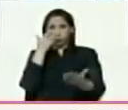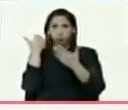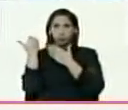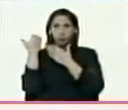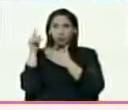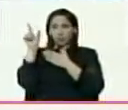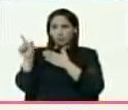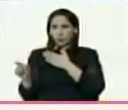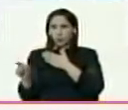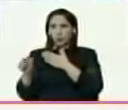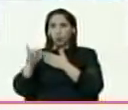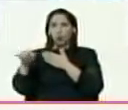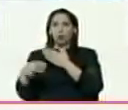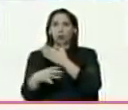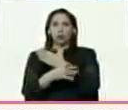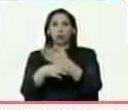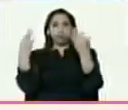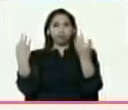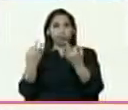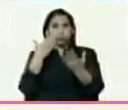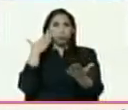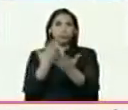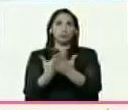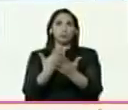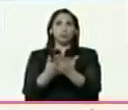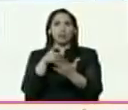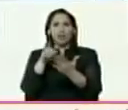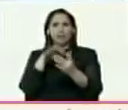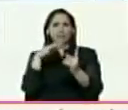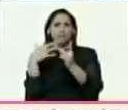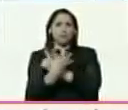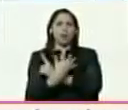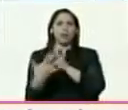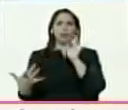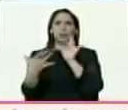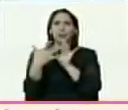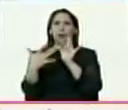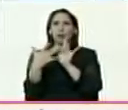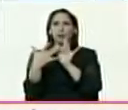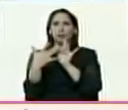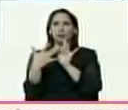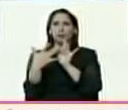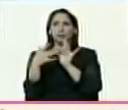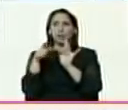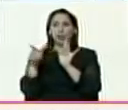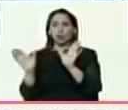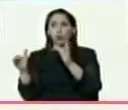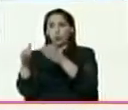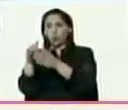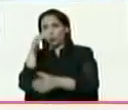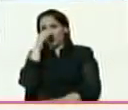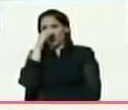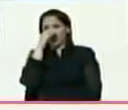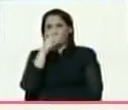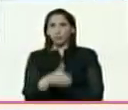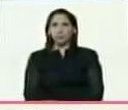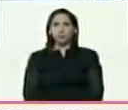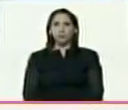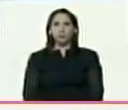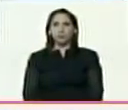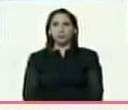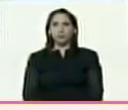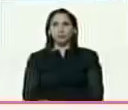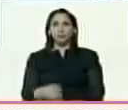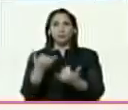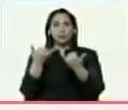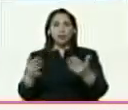ciudadano why do confirman la hipótesis de que él y su entorno mantiene en relación con estos grupos criminales por lo tanto ya